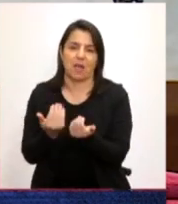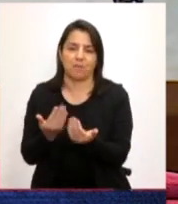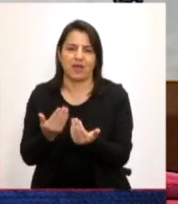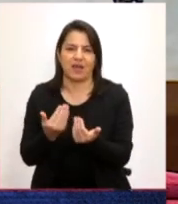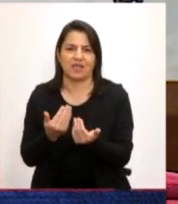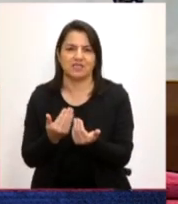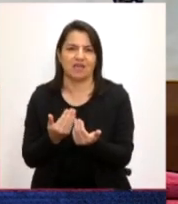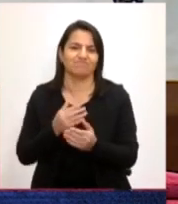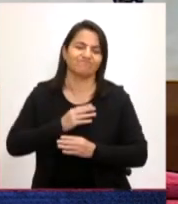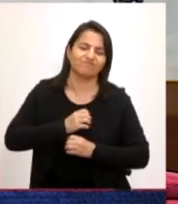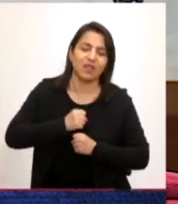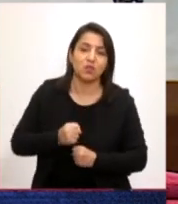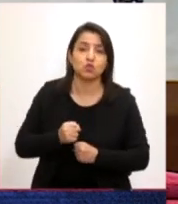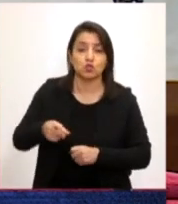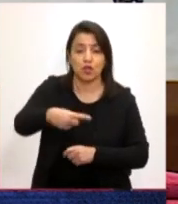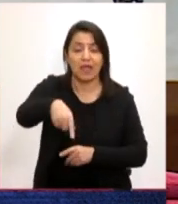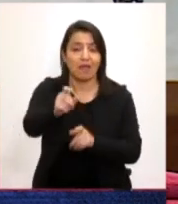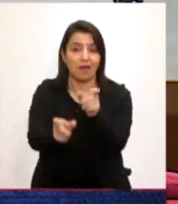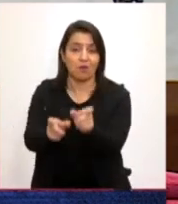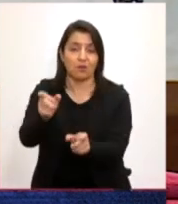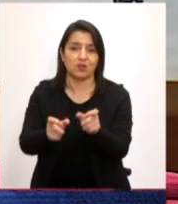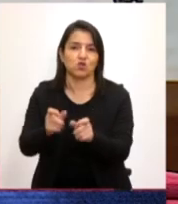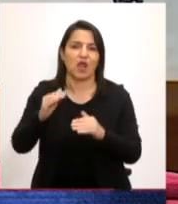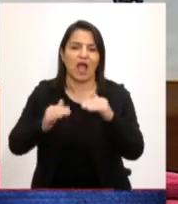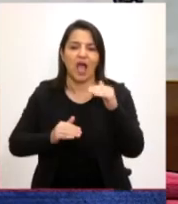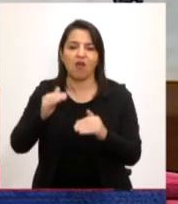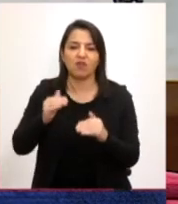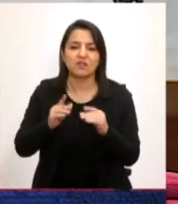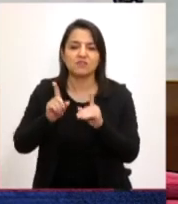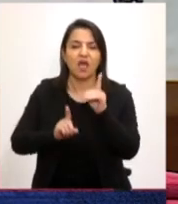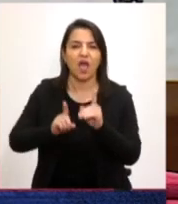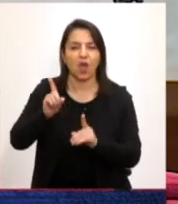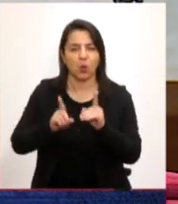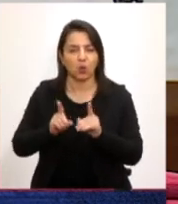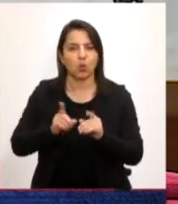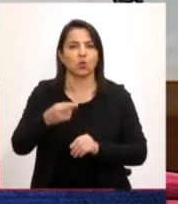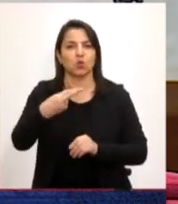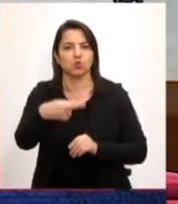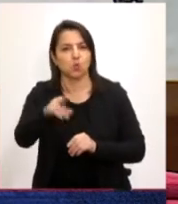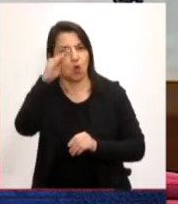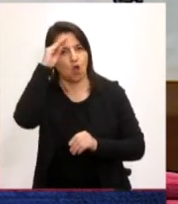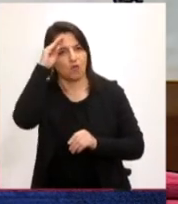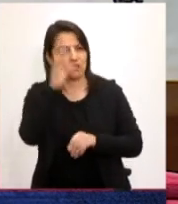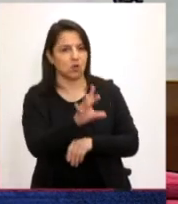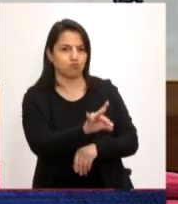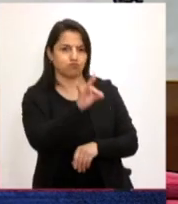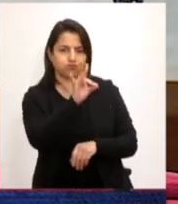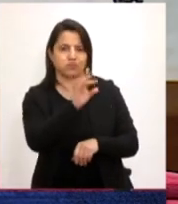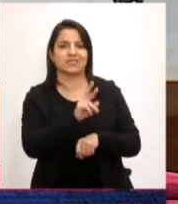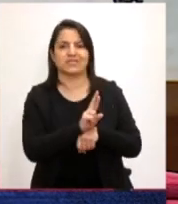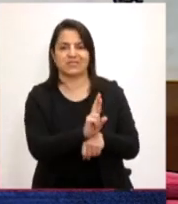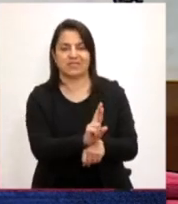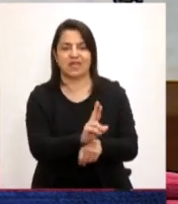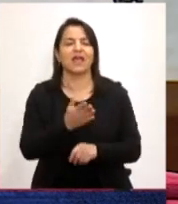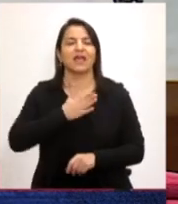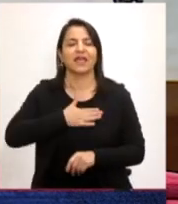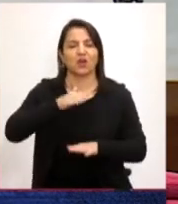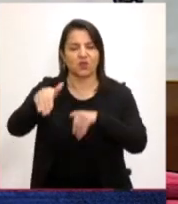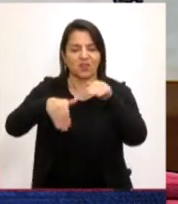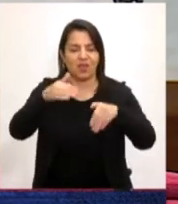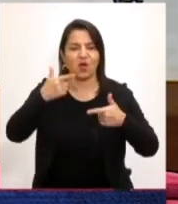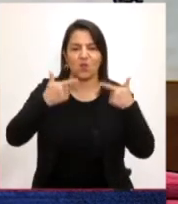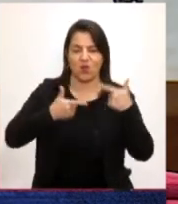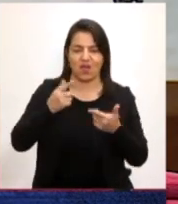en el lugar donde ellos y ellas muchas veces, más de alguna vez, pusieron su confianza. Quiero hacer un llamado a que la política sea